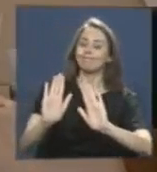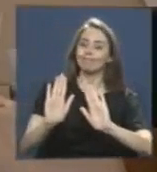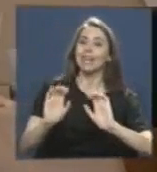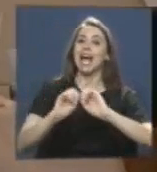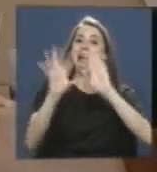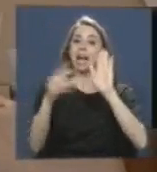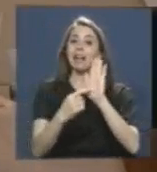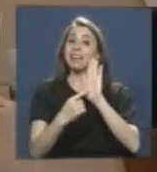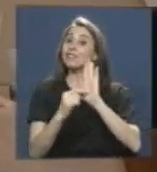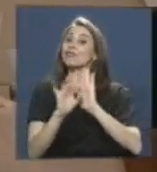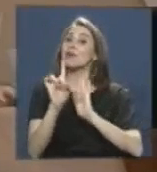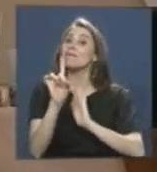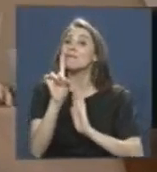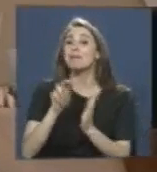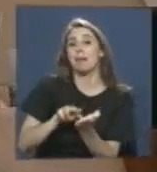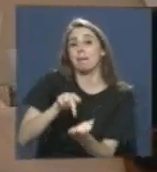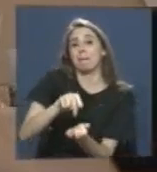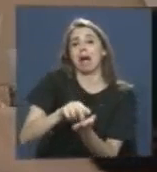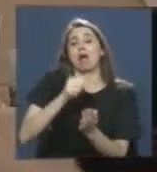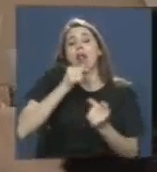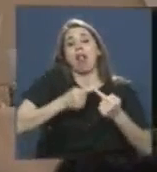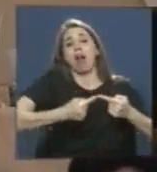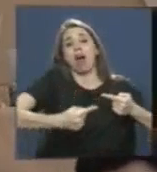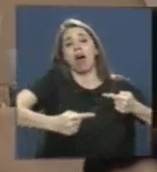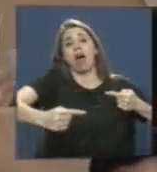solo un primer paso dentro de un largo y profundo,